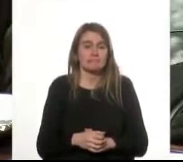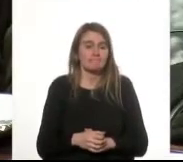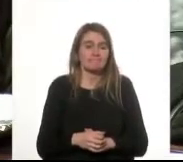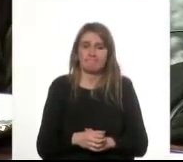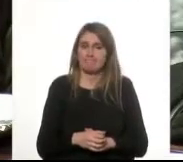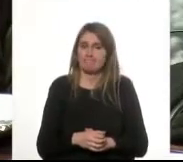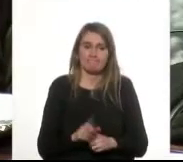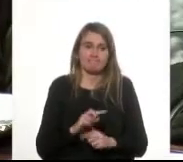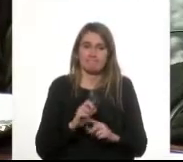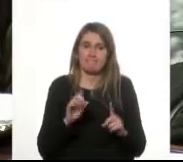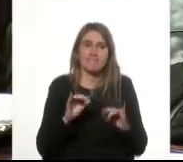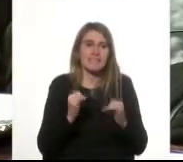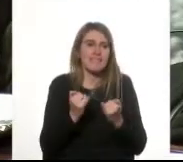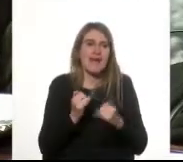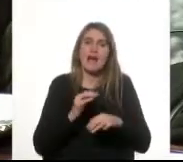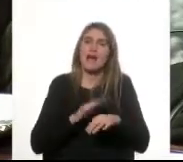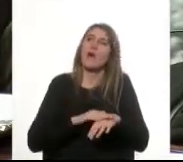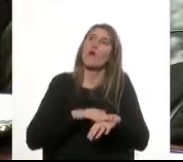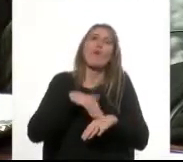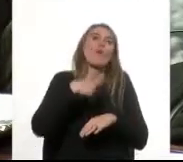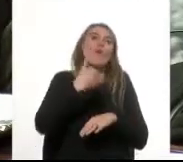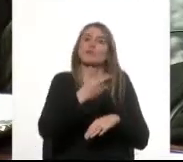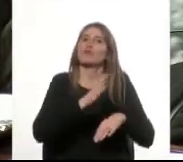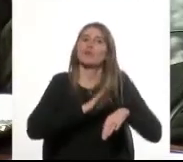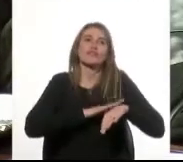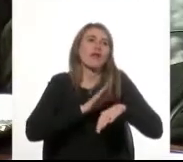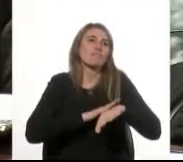No, otro tiempo tiene que venir.